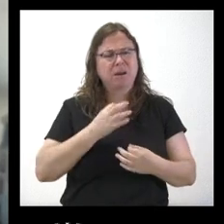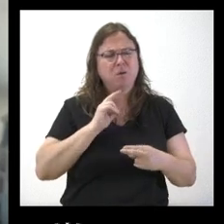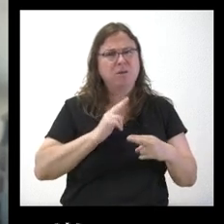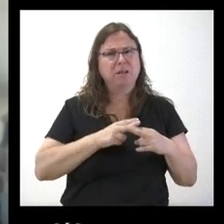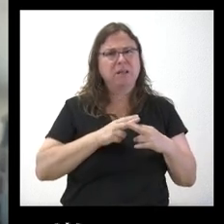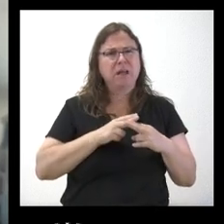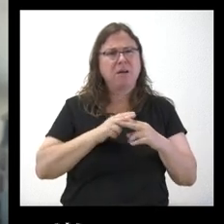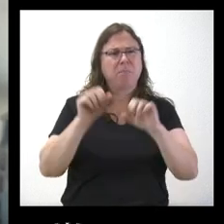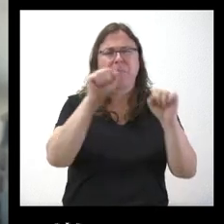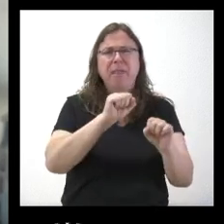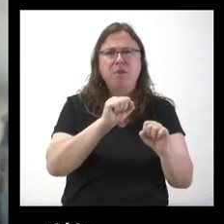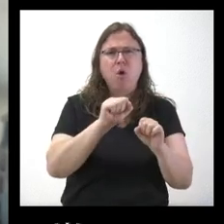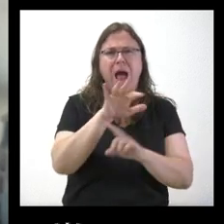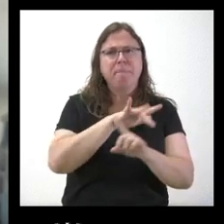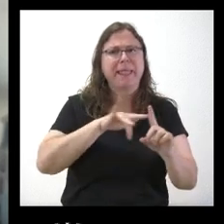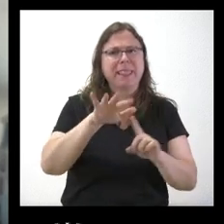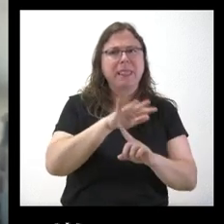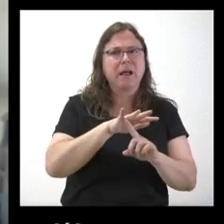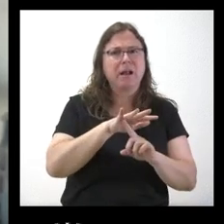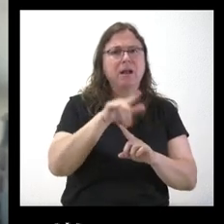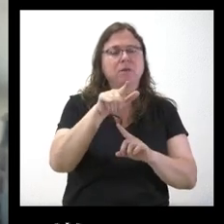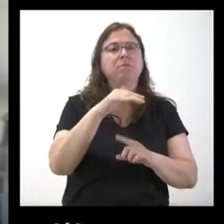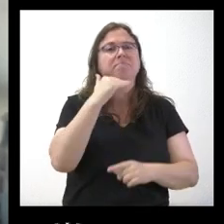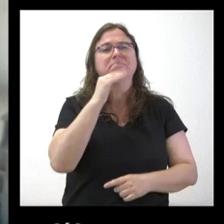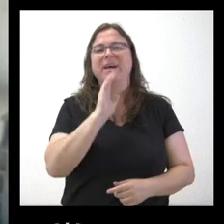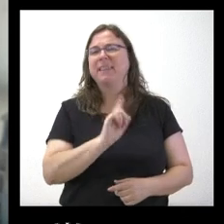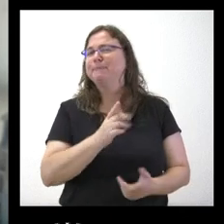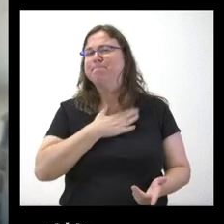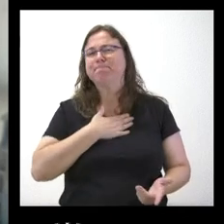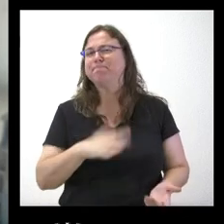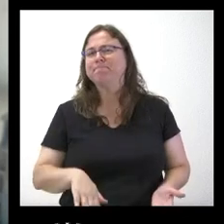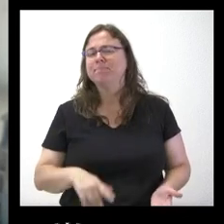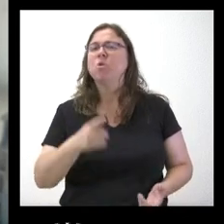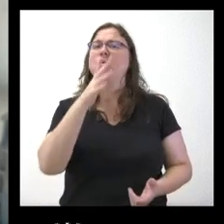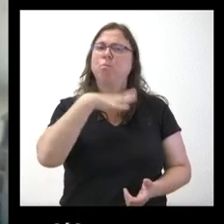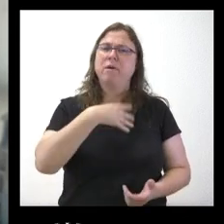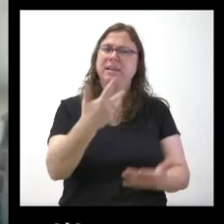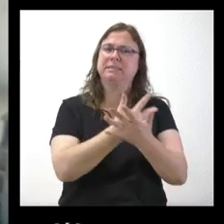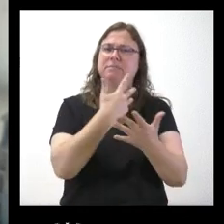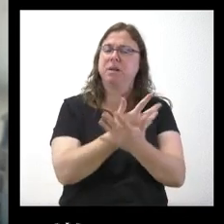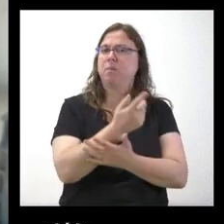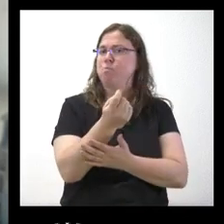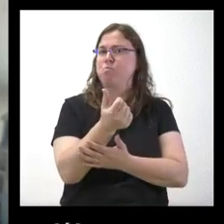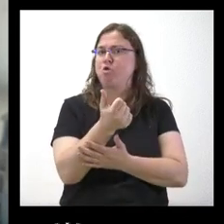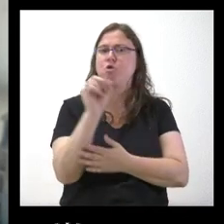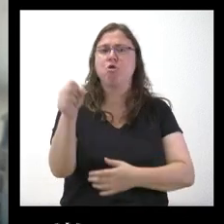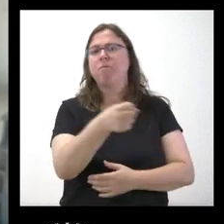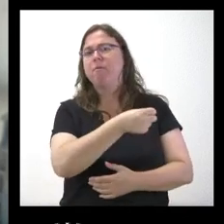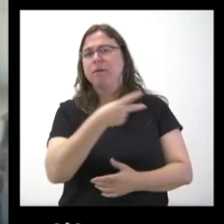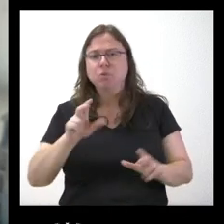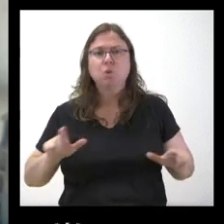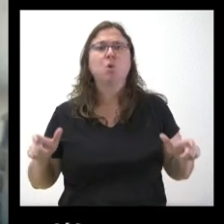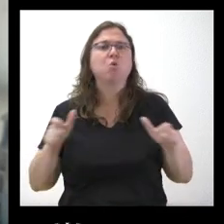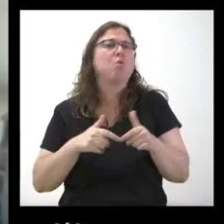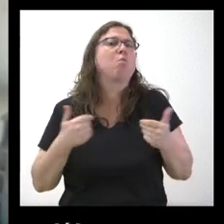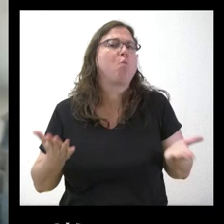ambiental eh ustedes parece que no están por la labor eh No sé si me podía comentar un poquito los resultados de este de este